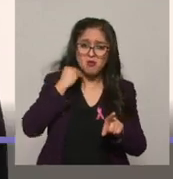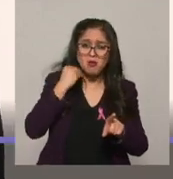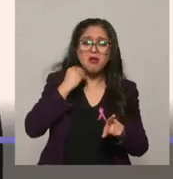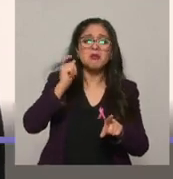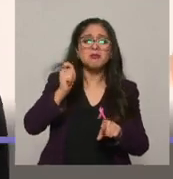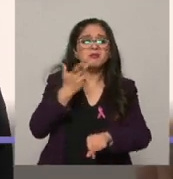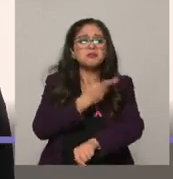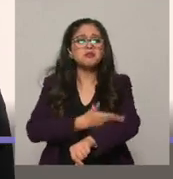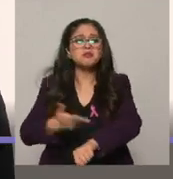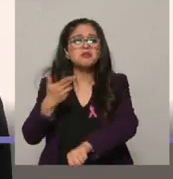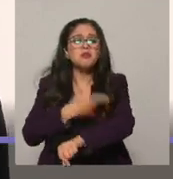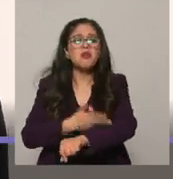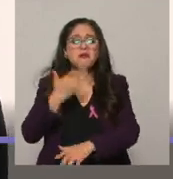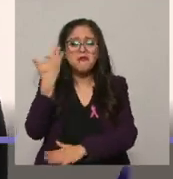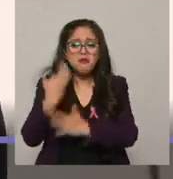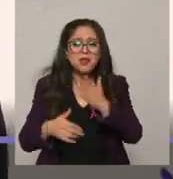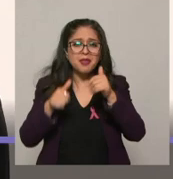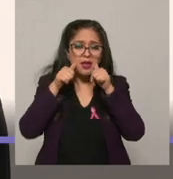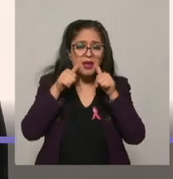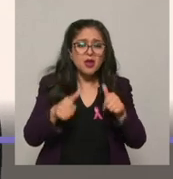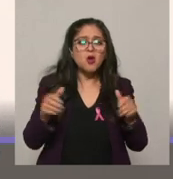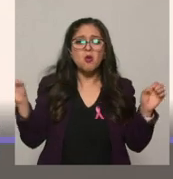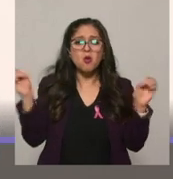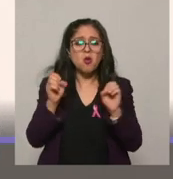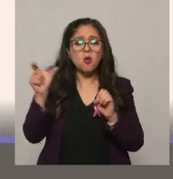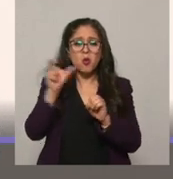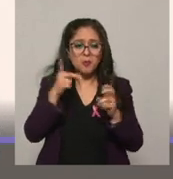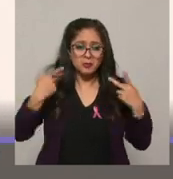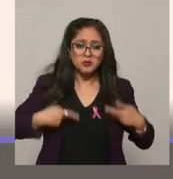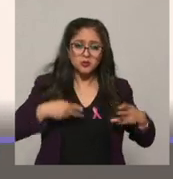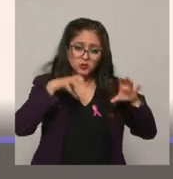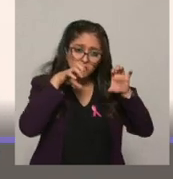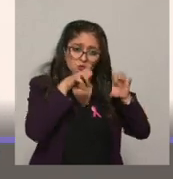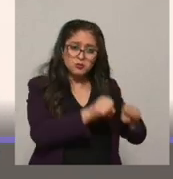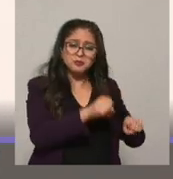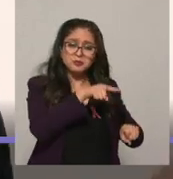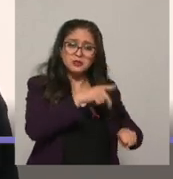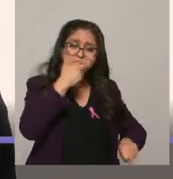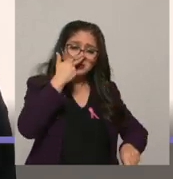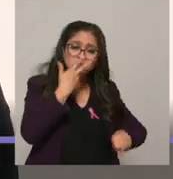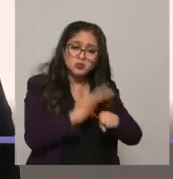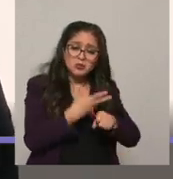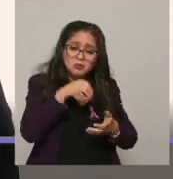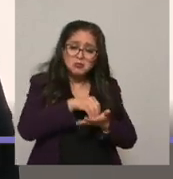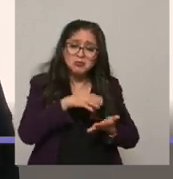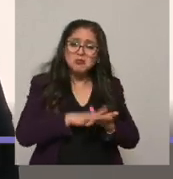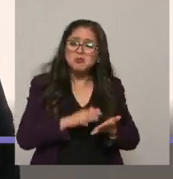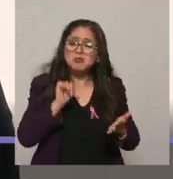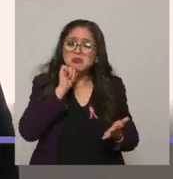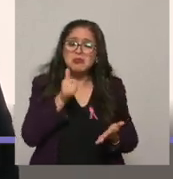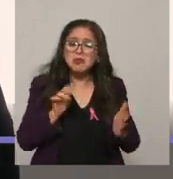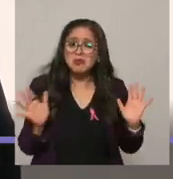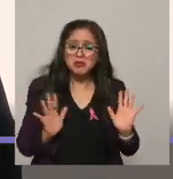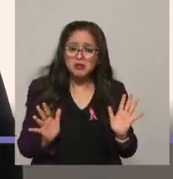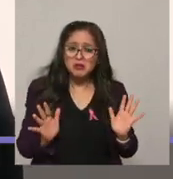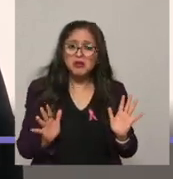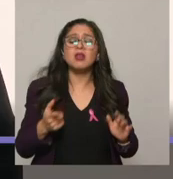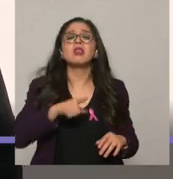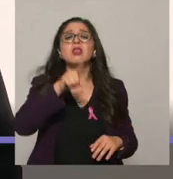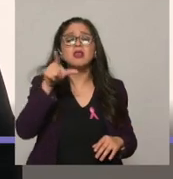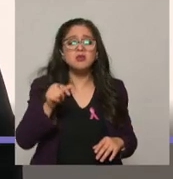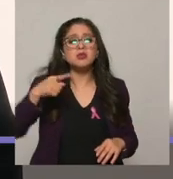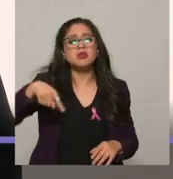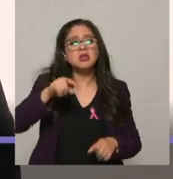procesos se llevaron de manera incorrecta, no se siguieron protocolos cuando se detuvo al presunto responsable, no sé, muchos elementos